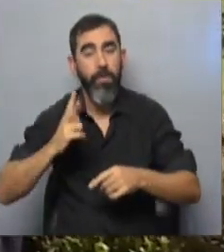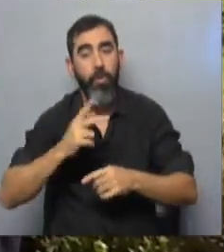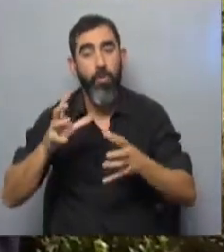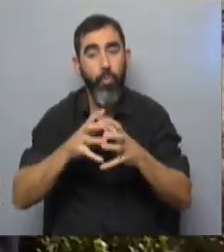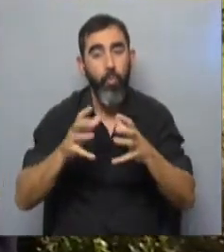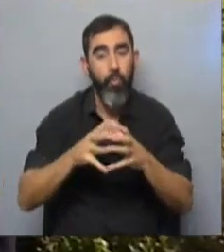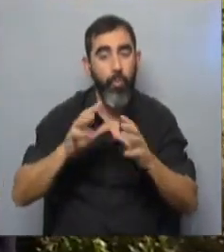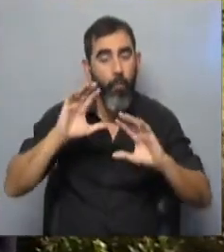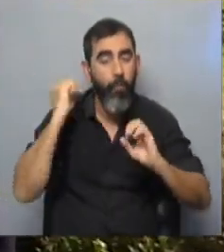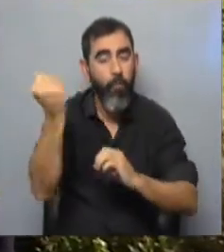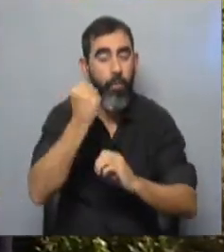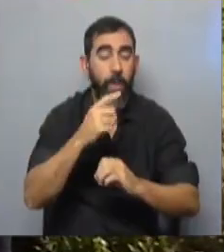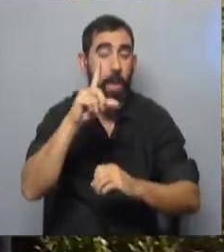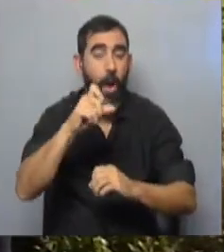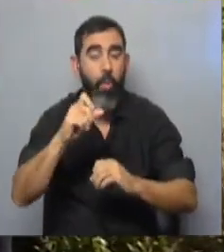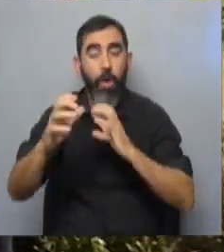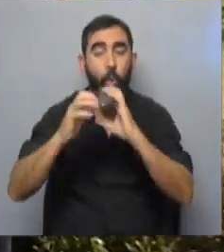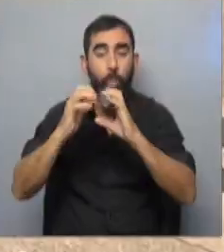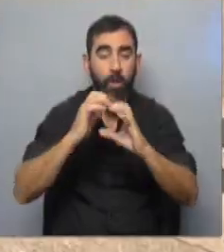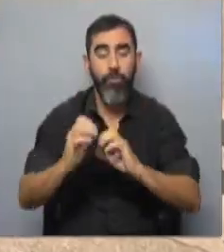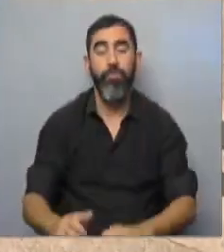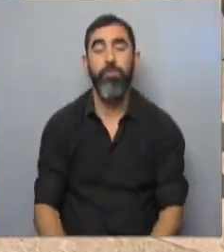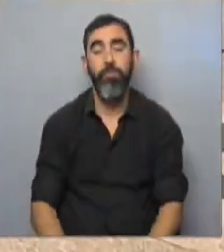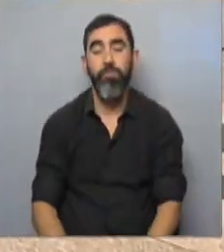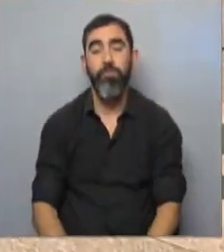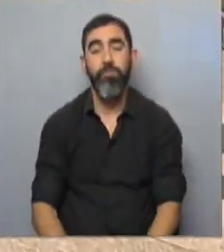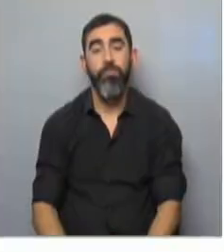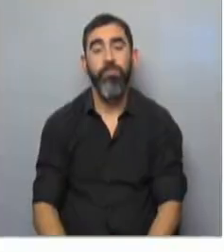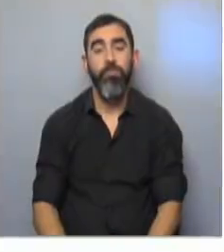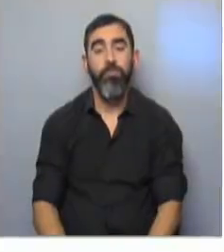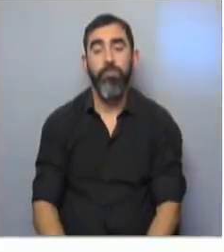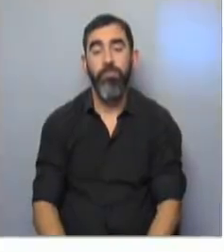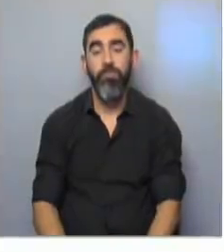sectores estratégicos como el agua y las telecomunicaciones.